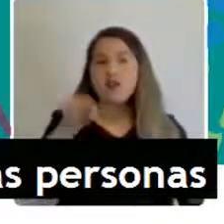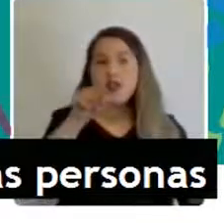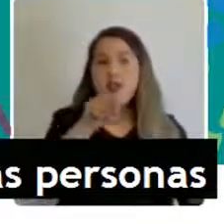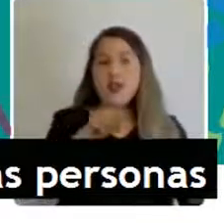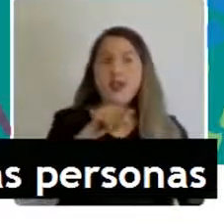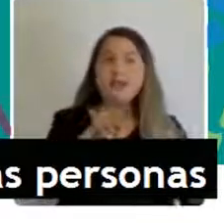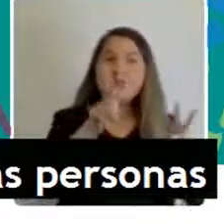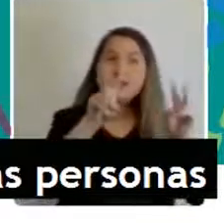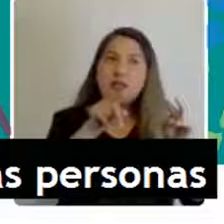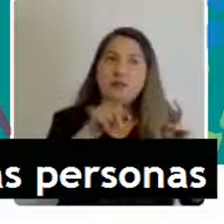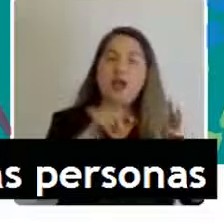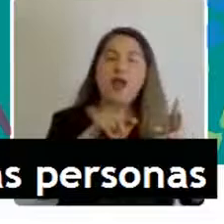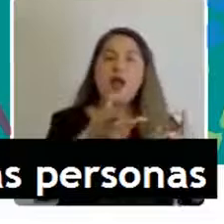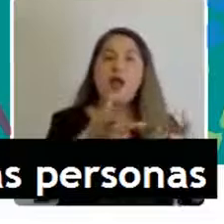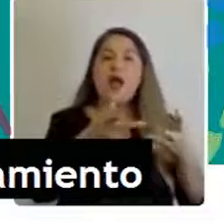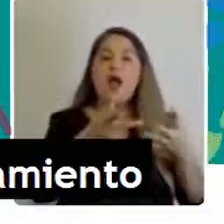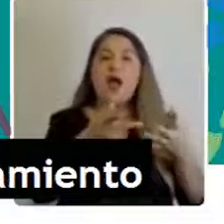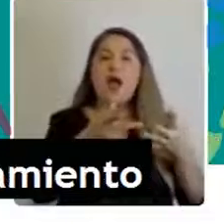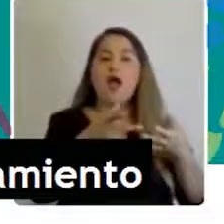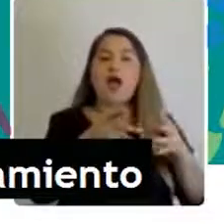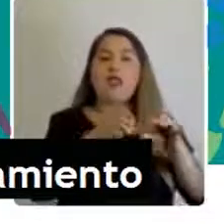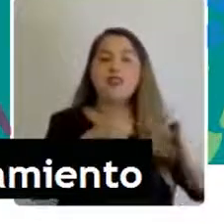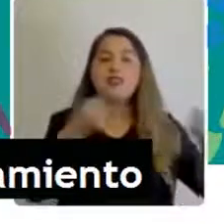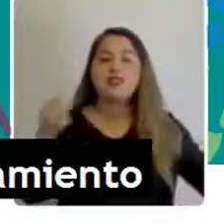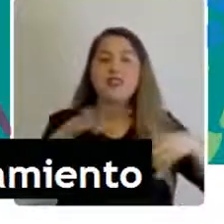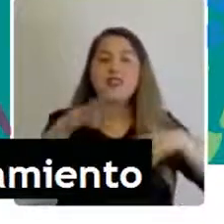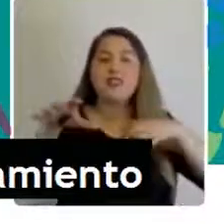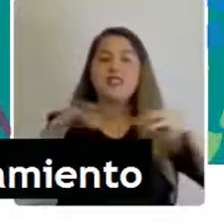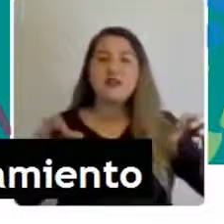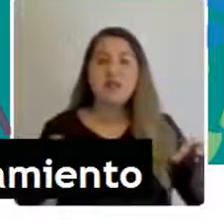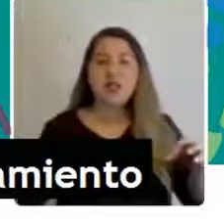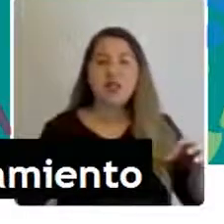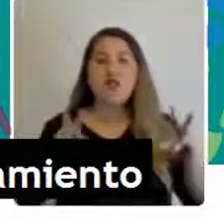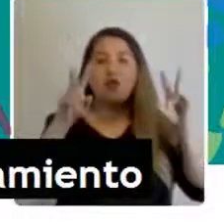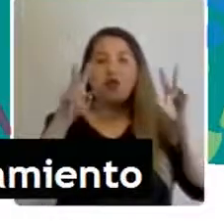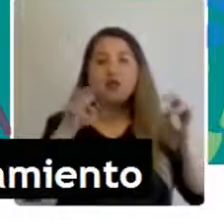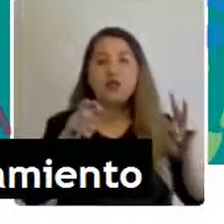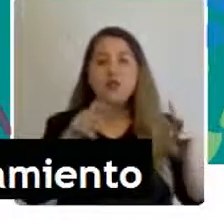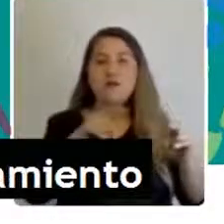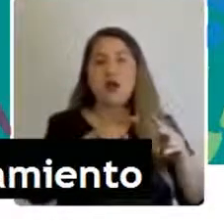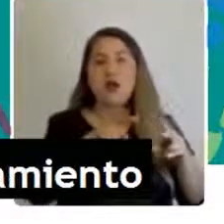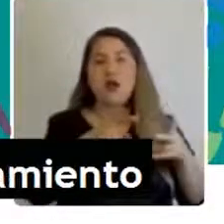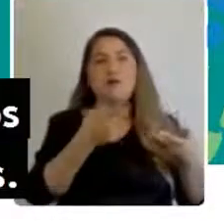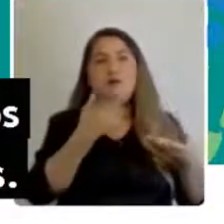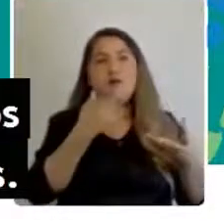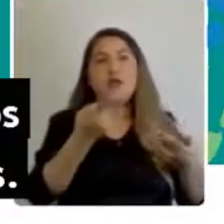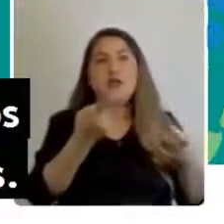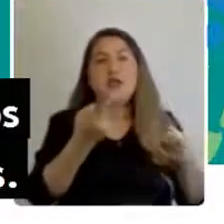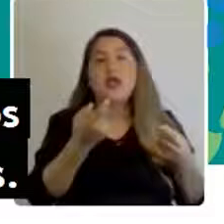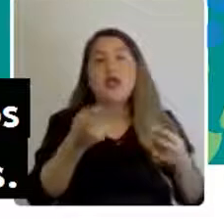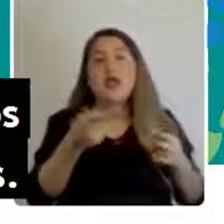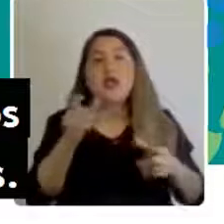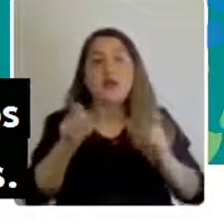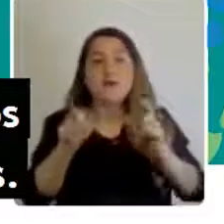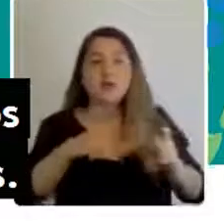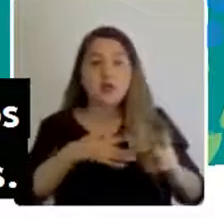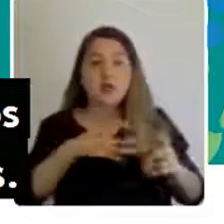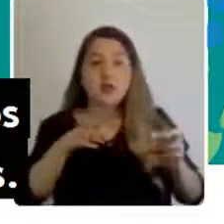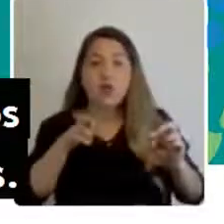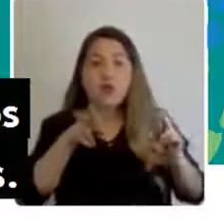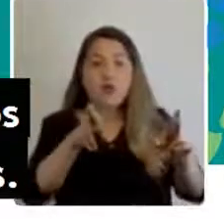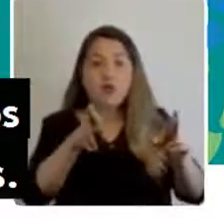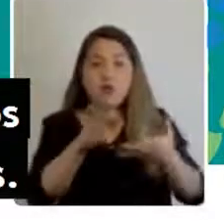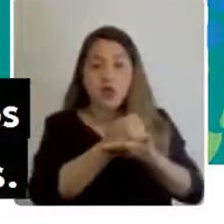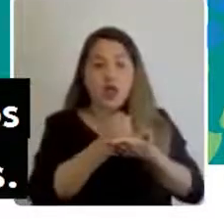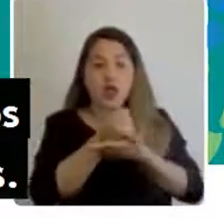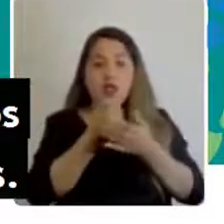que sea centrado en las personas y que permita dar una continuidad de tratamiento o de